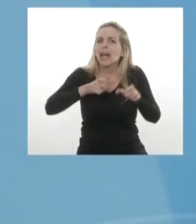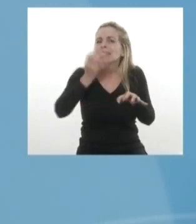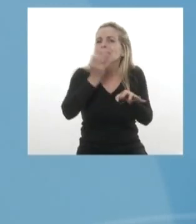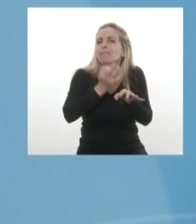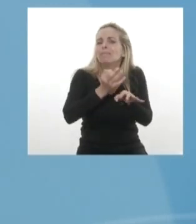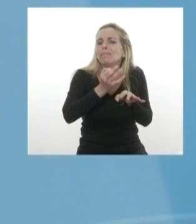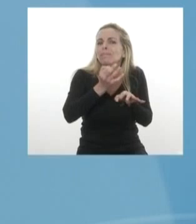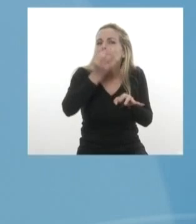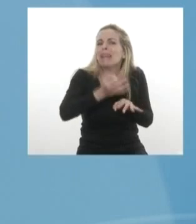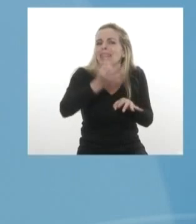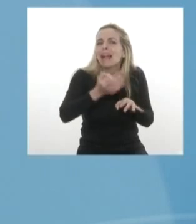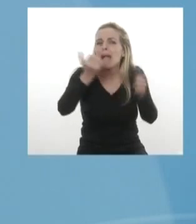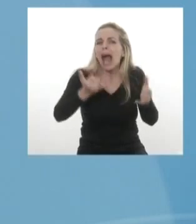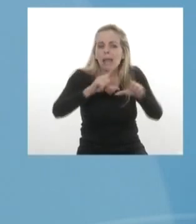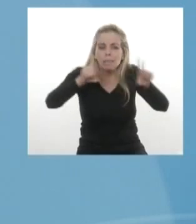especialmente autorizadas.